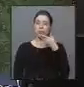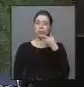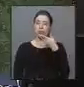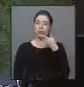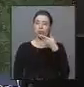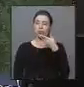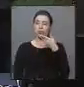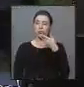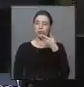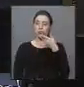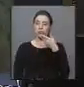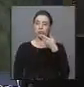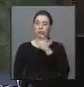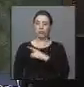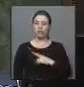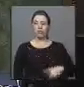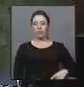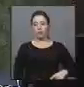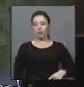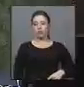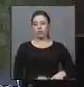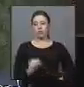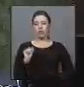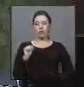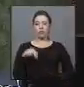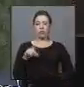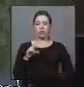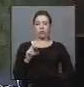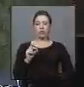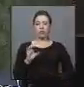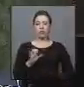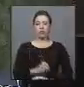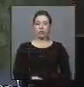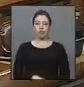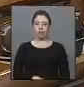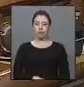Gracias, Diputado. Tiene la palabra el Diputado Osvaldo Andrade.